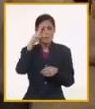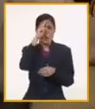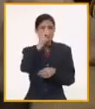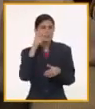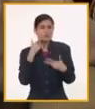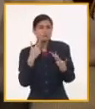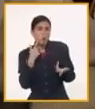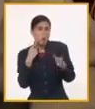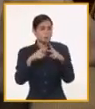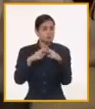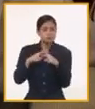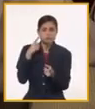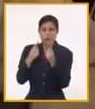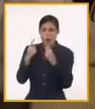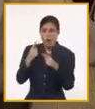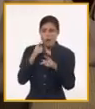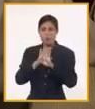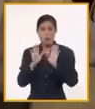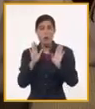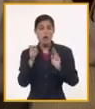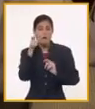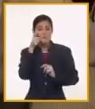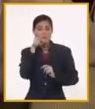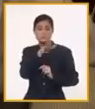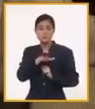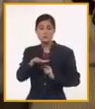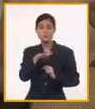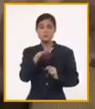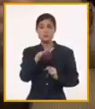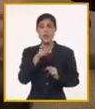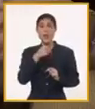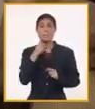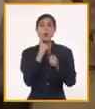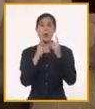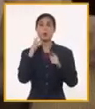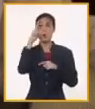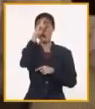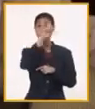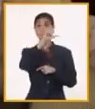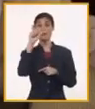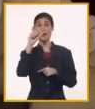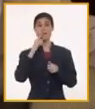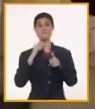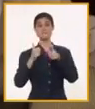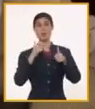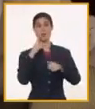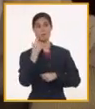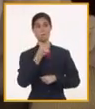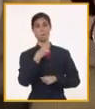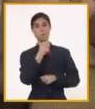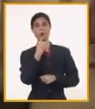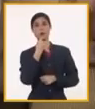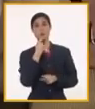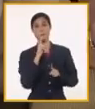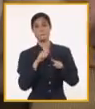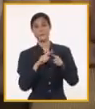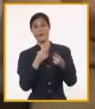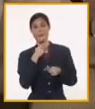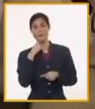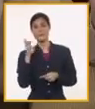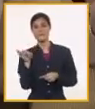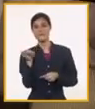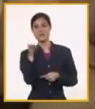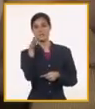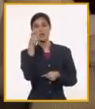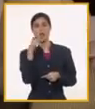tenían buenos hospitales porque eran para los franceses. El hospital era para la burguesía francesa que estaba en todos los pueblos, había hospitalitos,